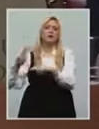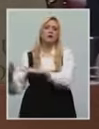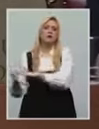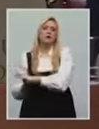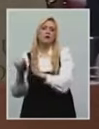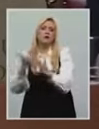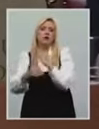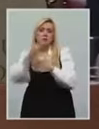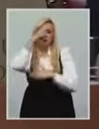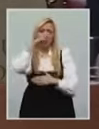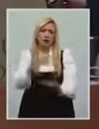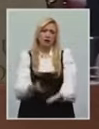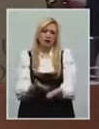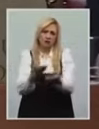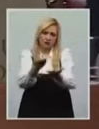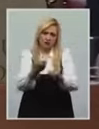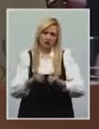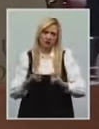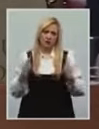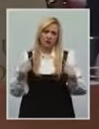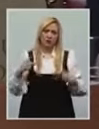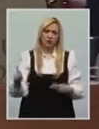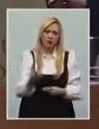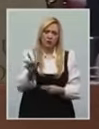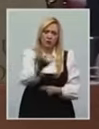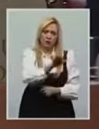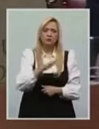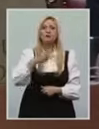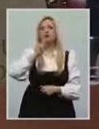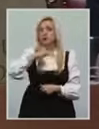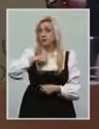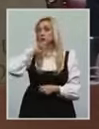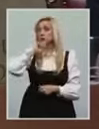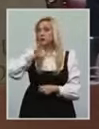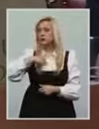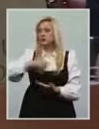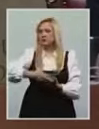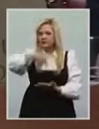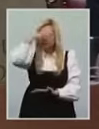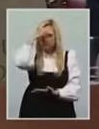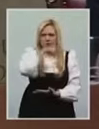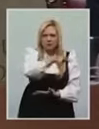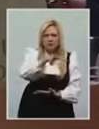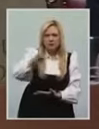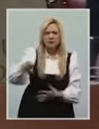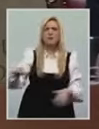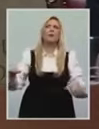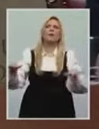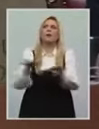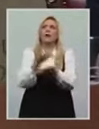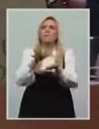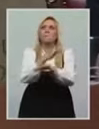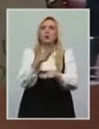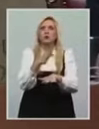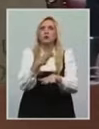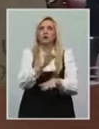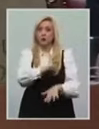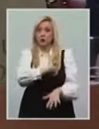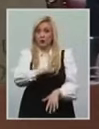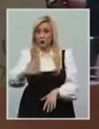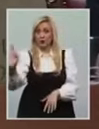nuestro México. Pero aprendí también que los cambios no son solo